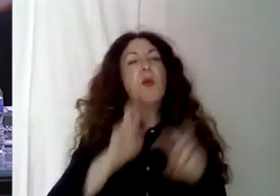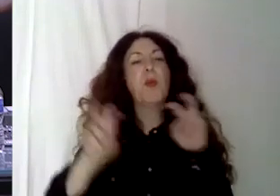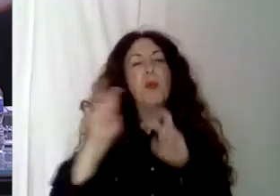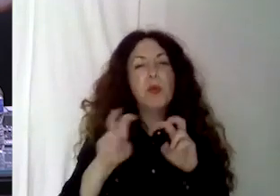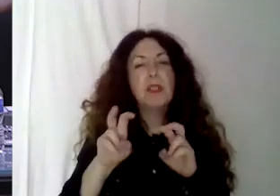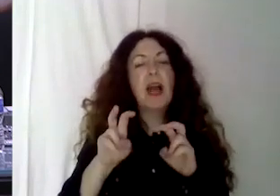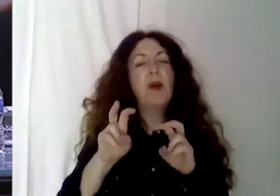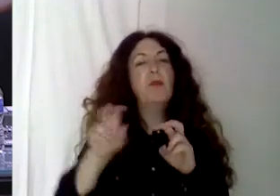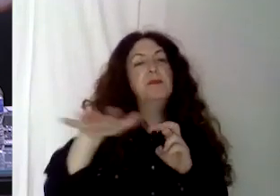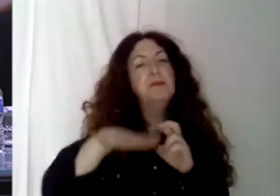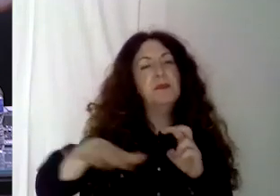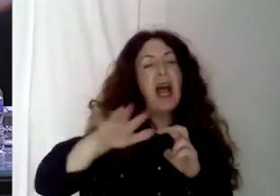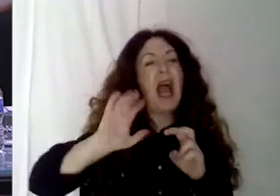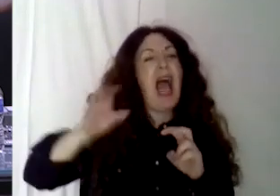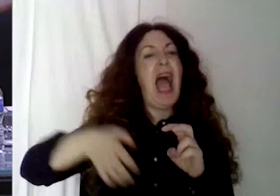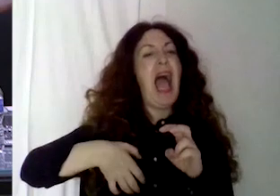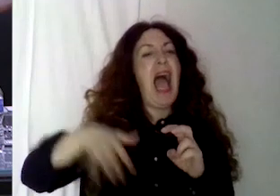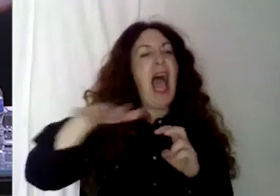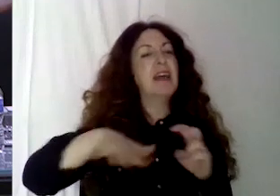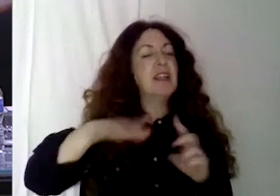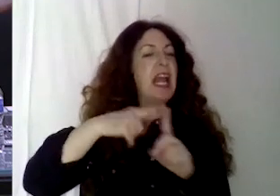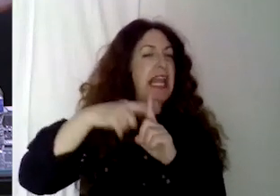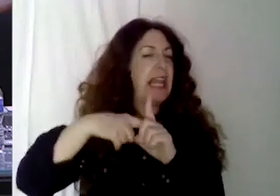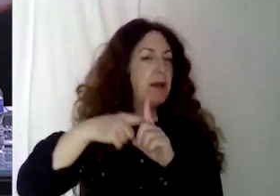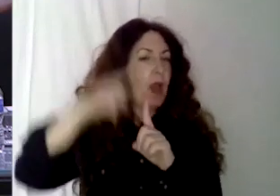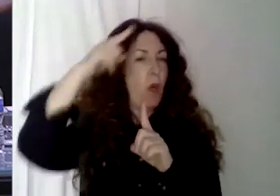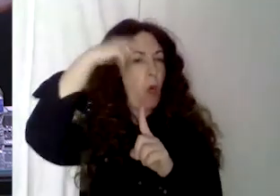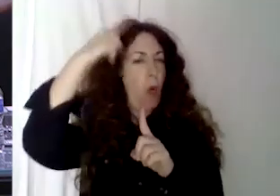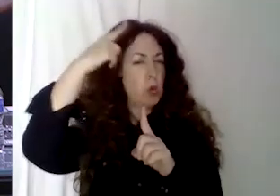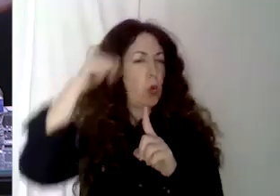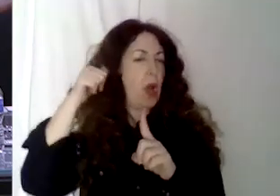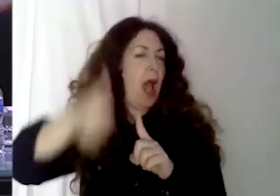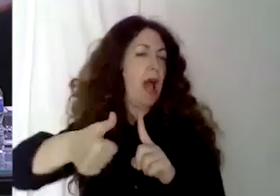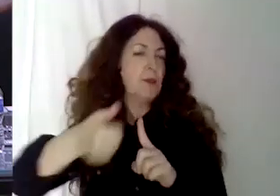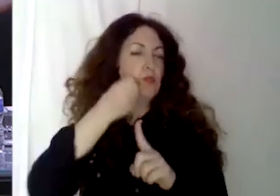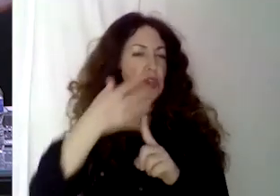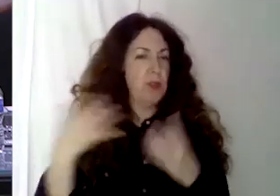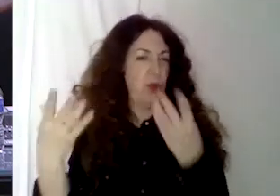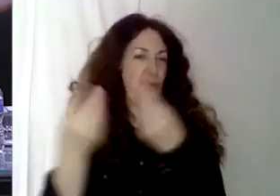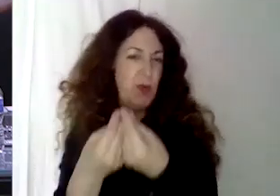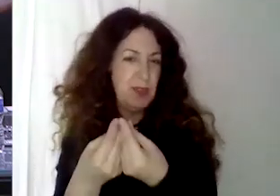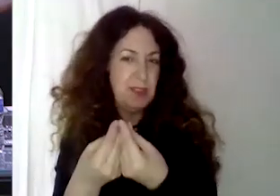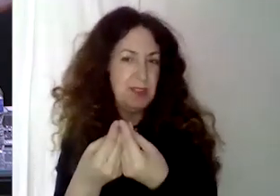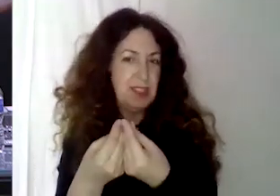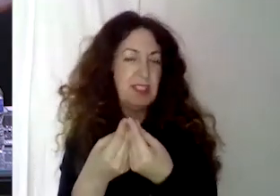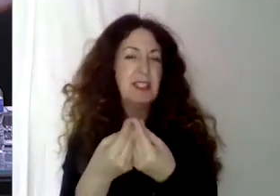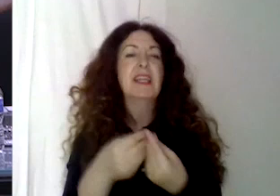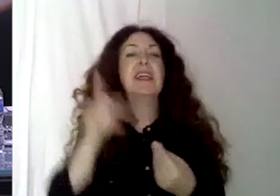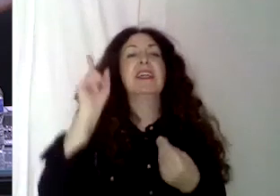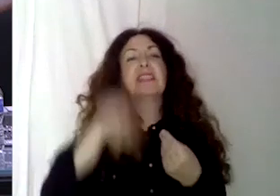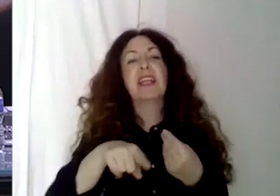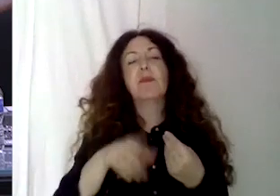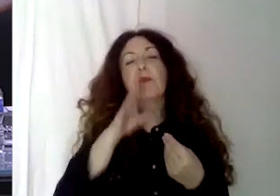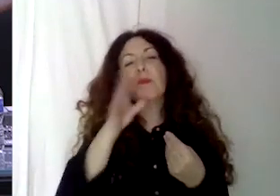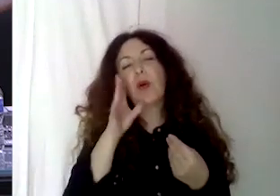un aristócrata de gran nivel, con una tradición cultural a través de todas las Leonoras que han conectado? Sí. ¿A los magnates que